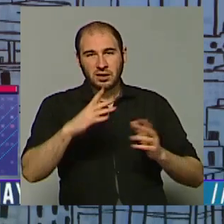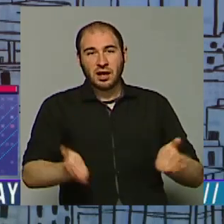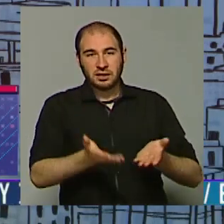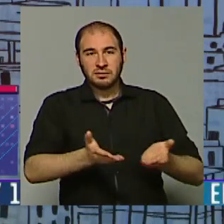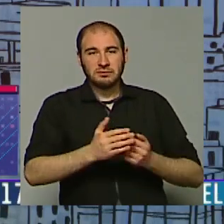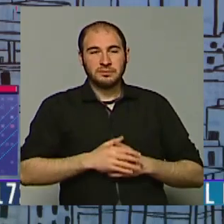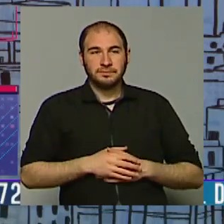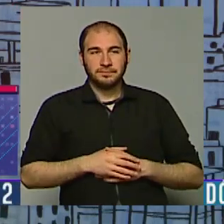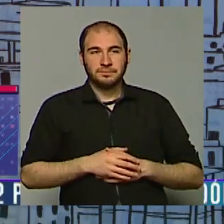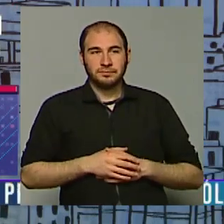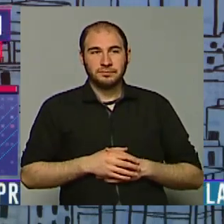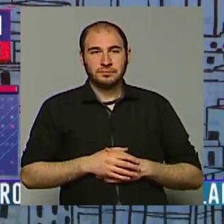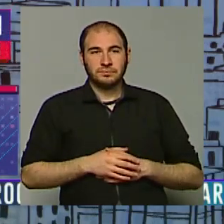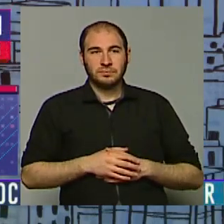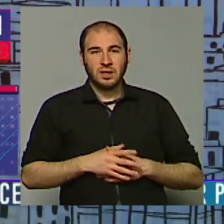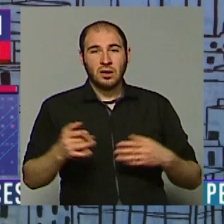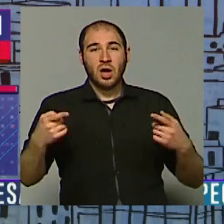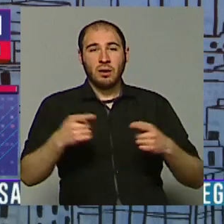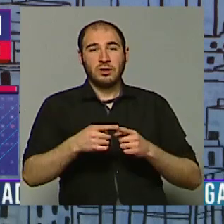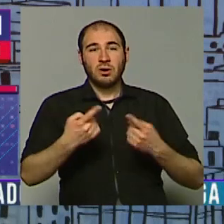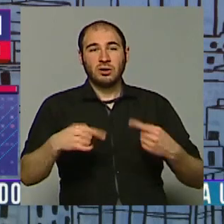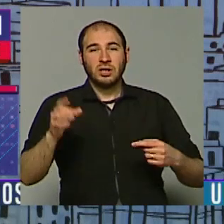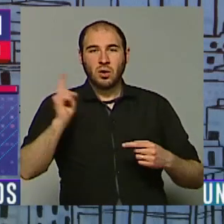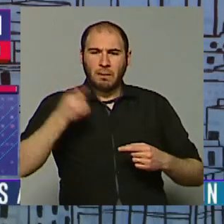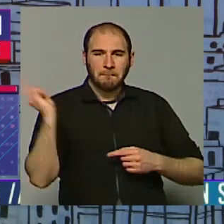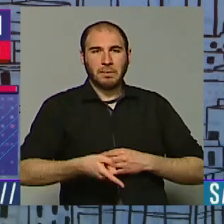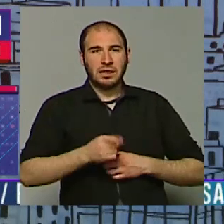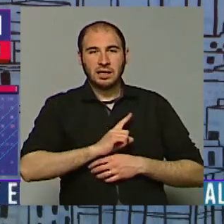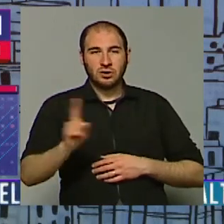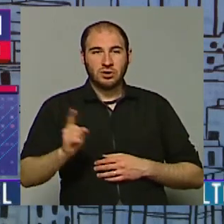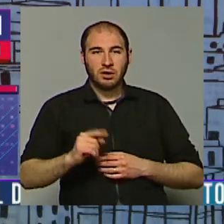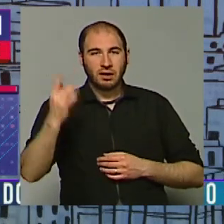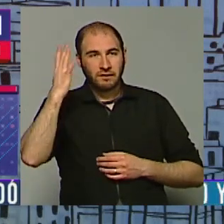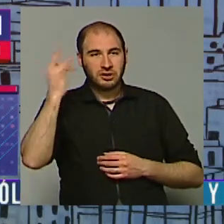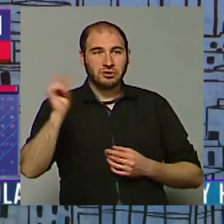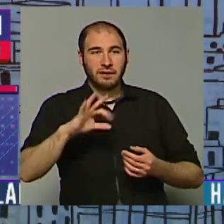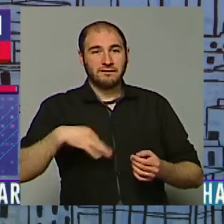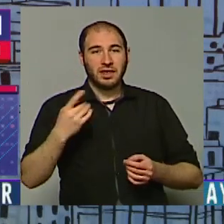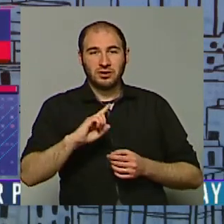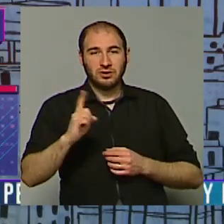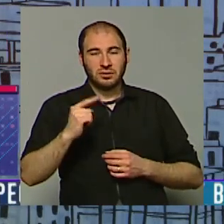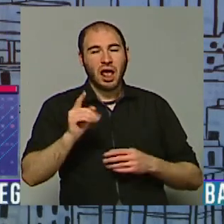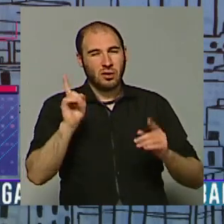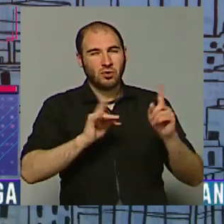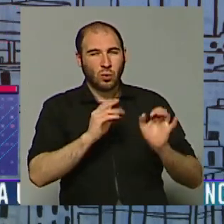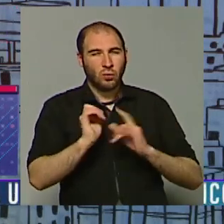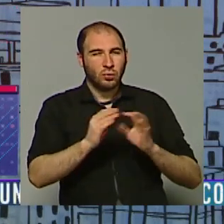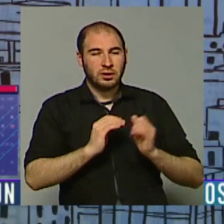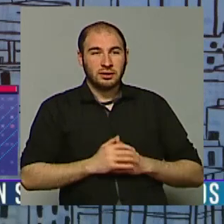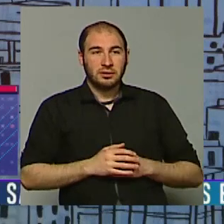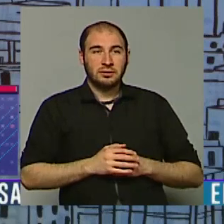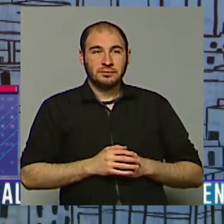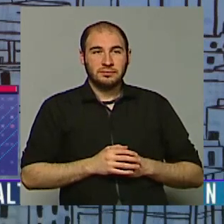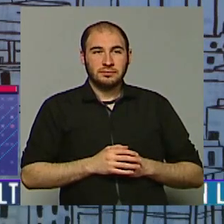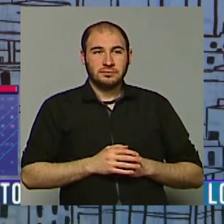¿no? El objetivo del activismo no es imponer una filosofía de vida, como se cree o se dice, sino más